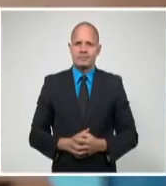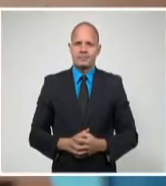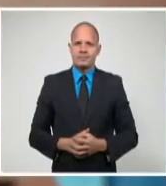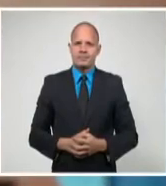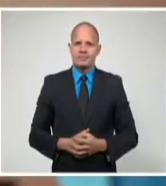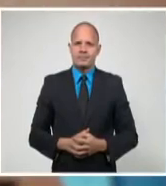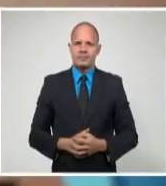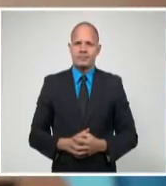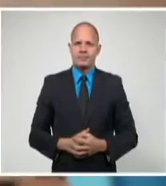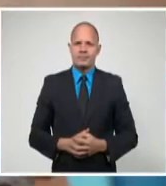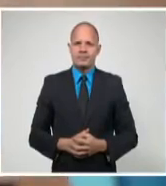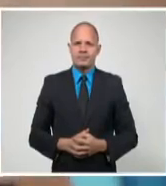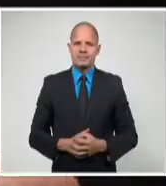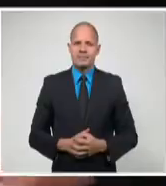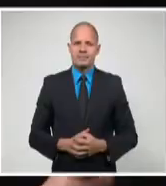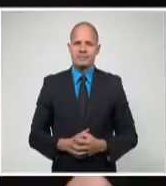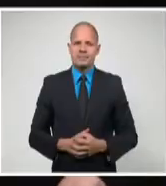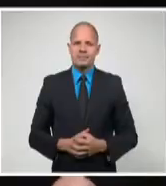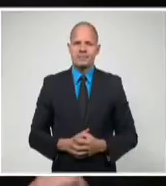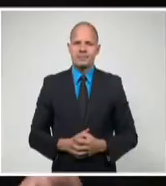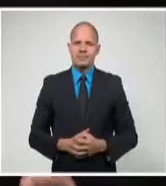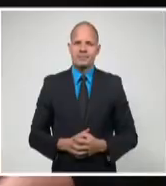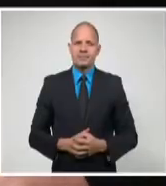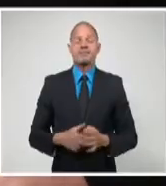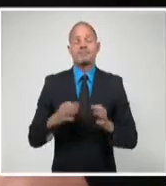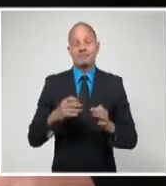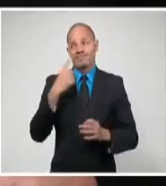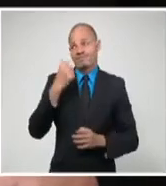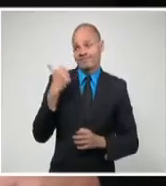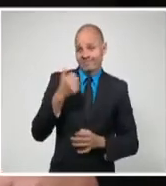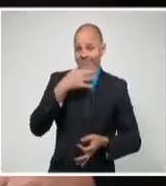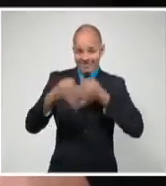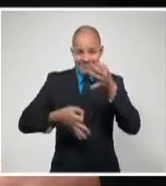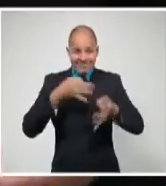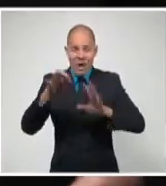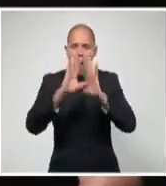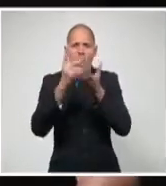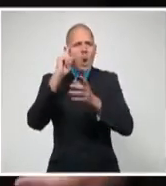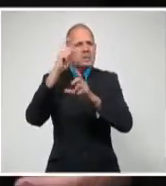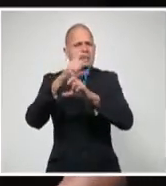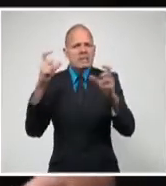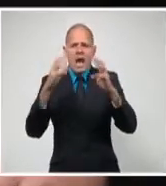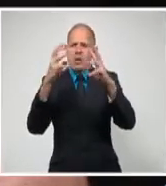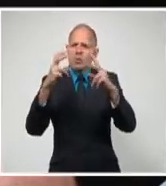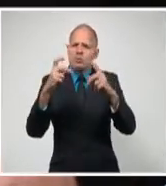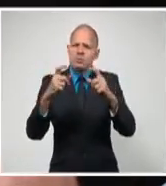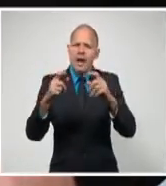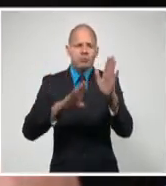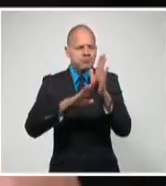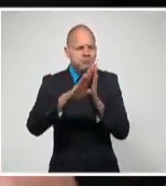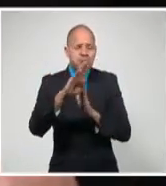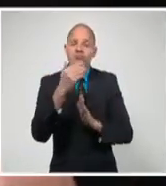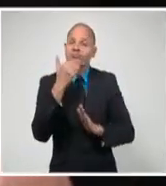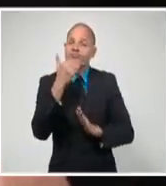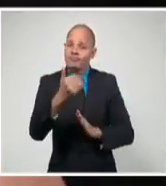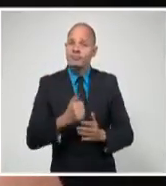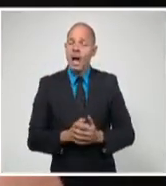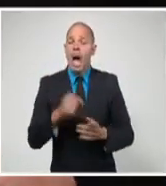Los avances científicos y la voluntad para compartirlos fueron resultado de una dinámica de ayuda que muchos en el mundo